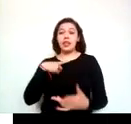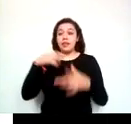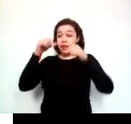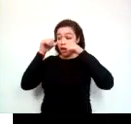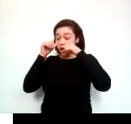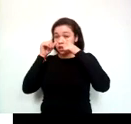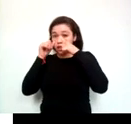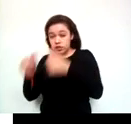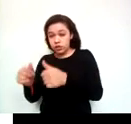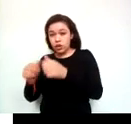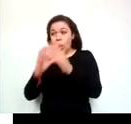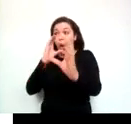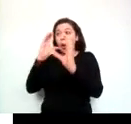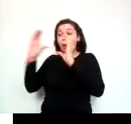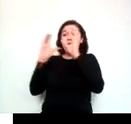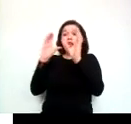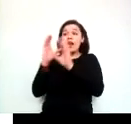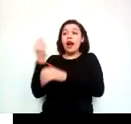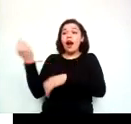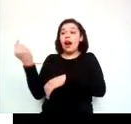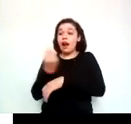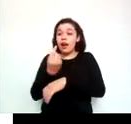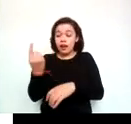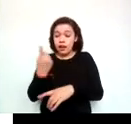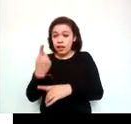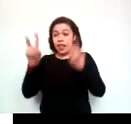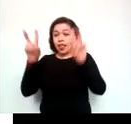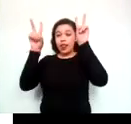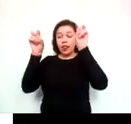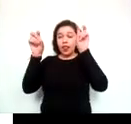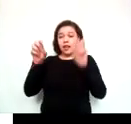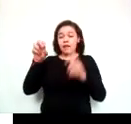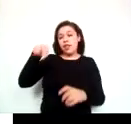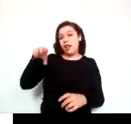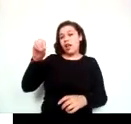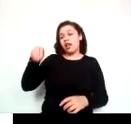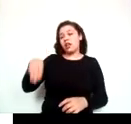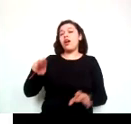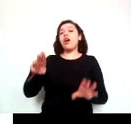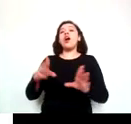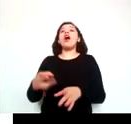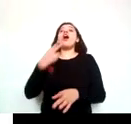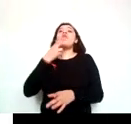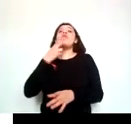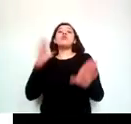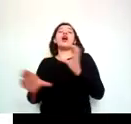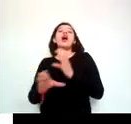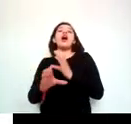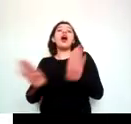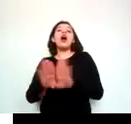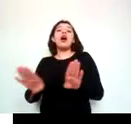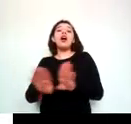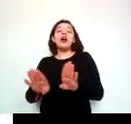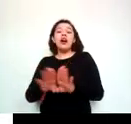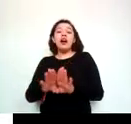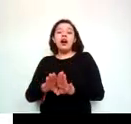de qué comunicar, sobre todo todo lo que tenga relacionado a la norma, cómo se va implementando, qué tiene derecho, cuáles